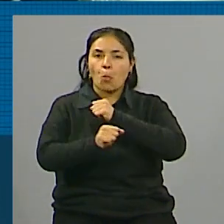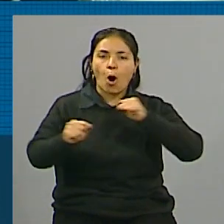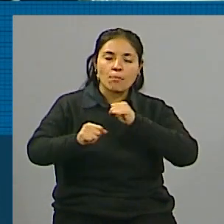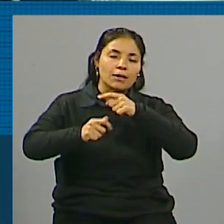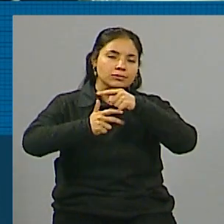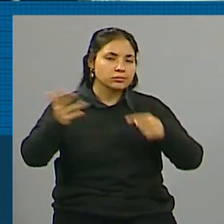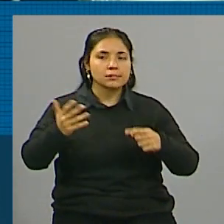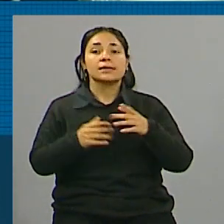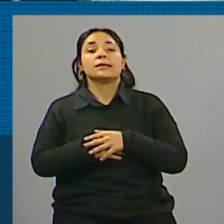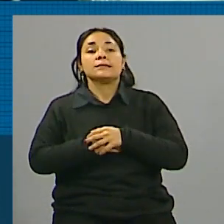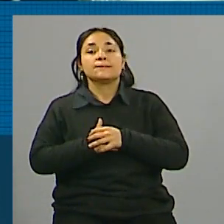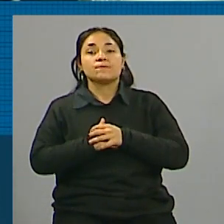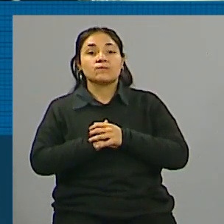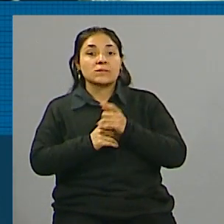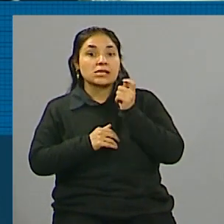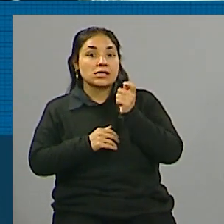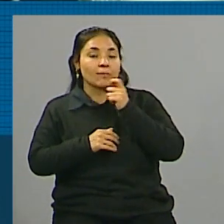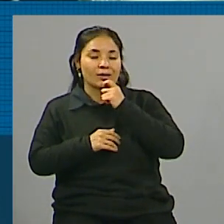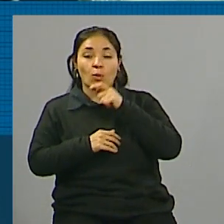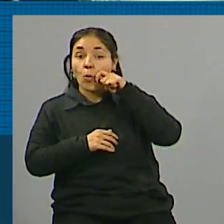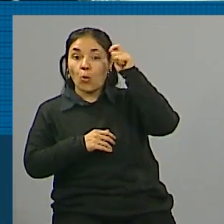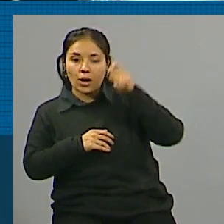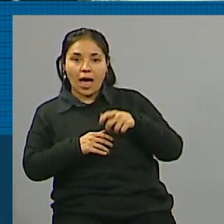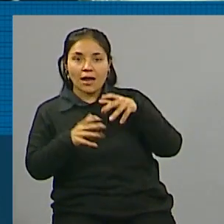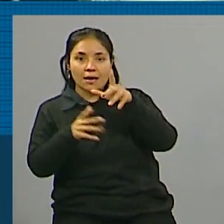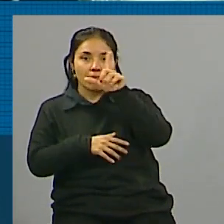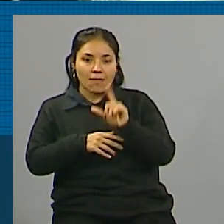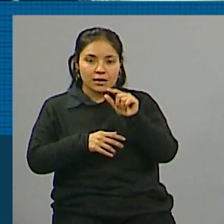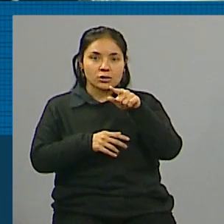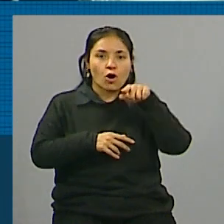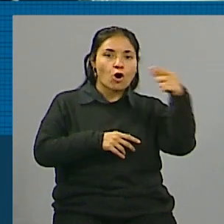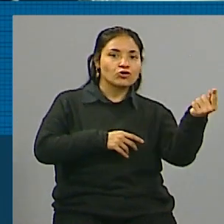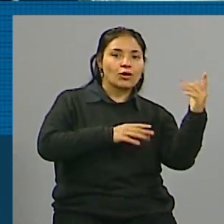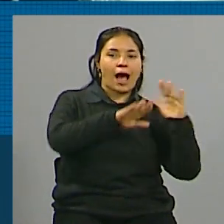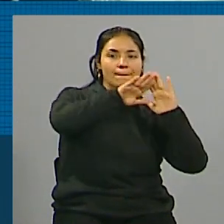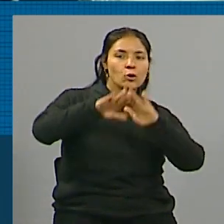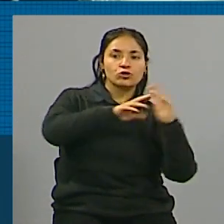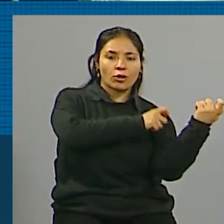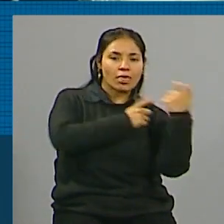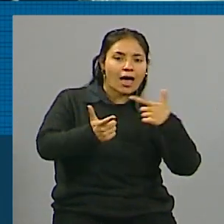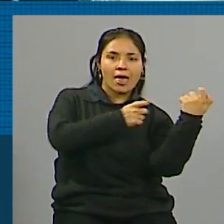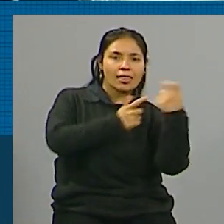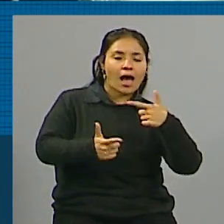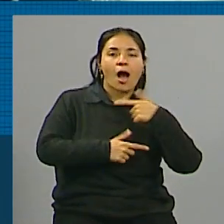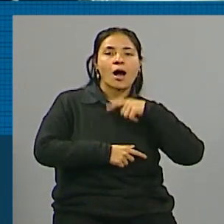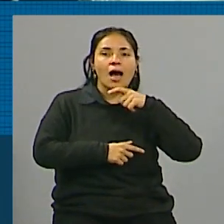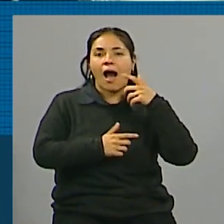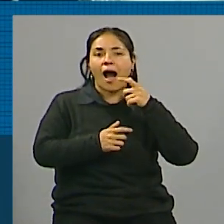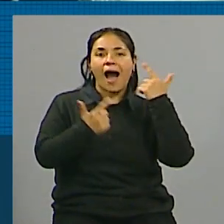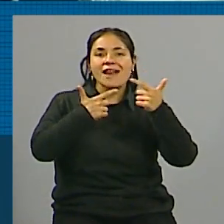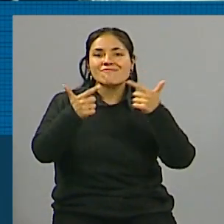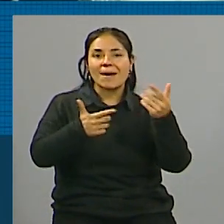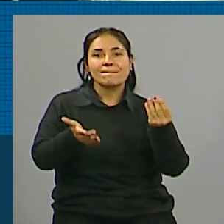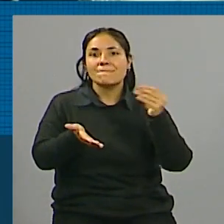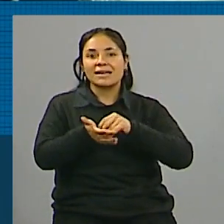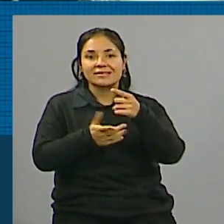quiénes finalmente son los que proveen de armas a Ucrania, que era lo que en algún momento también Ucrania estaba reclamando, la necesidad de que llegaran más